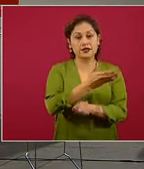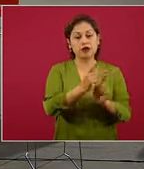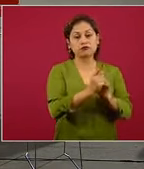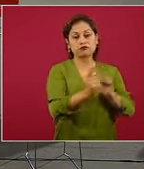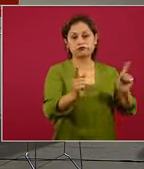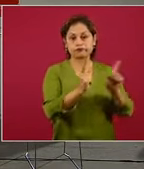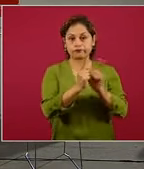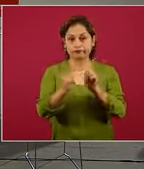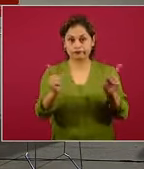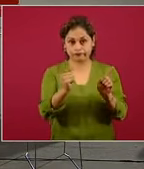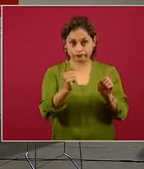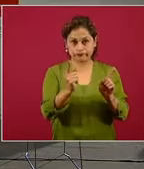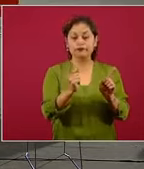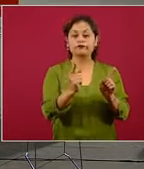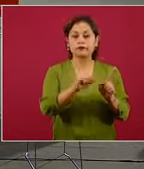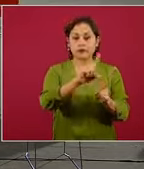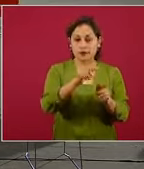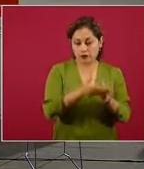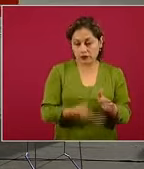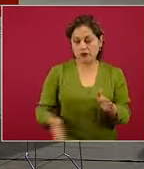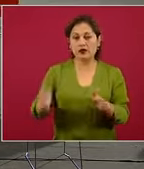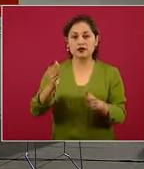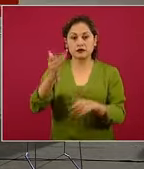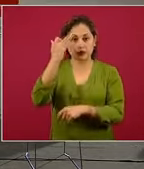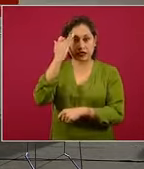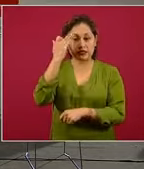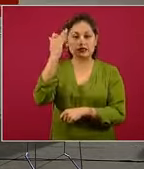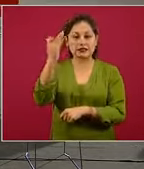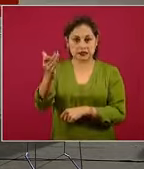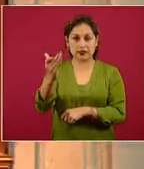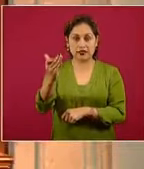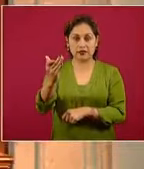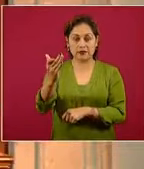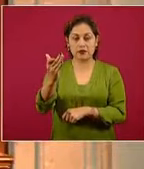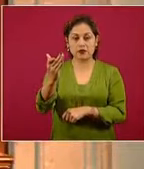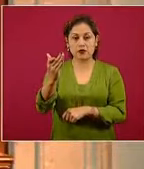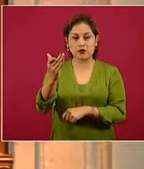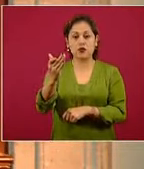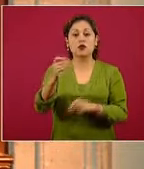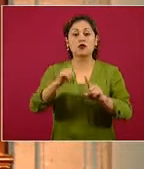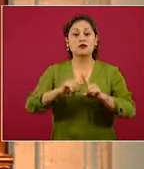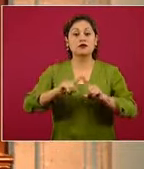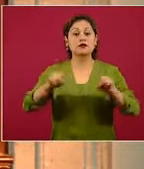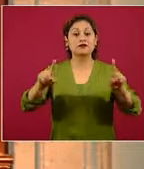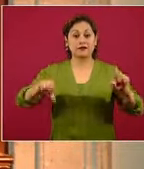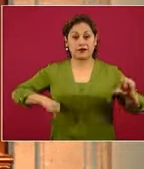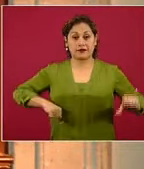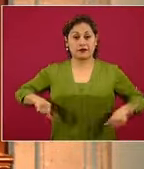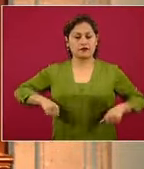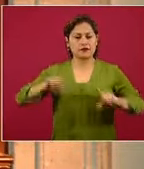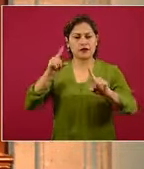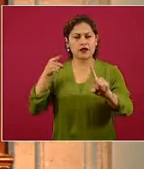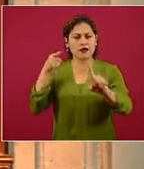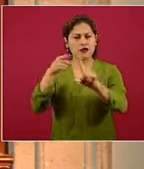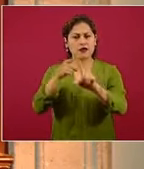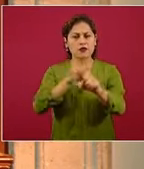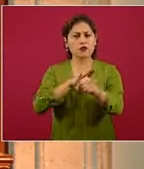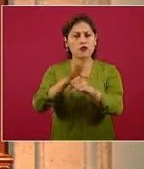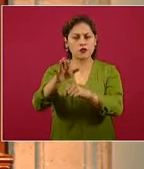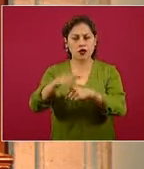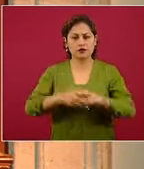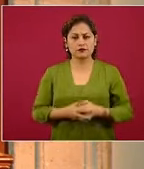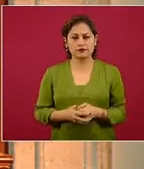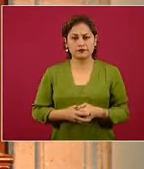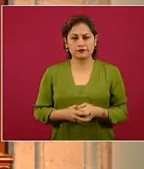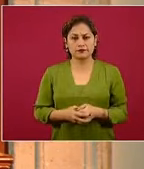Distancia, es un precisamente periodo de intervención que se caracteriza por las actividades